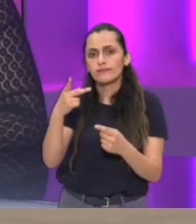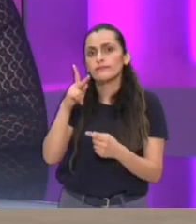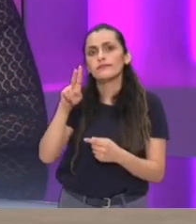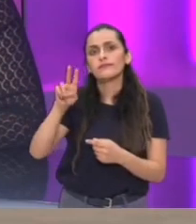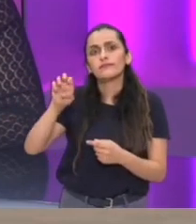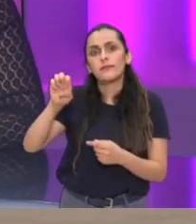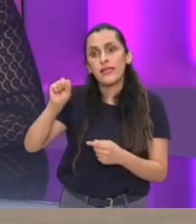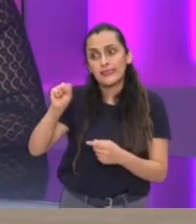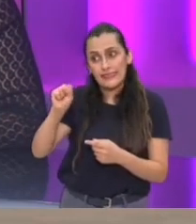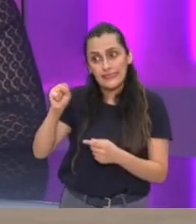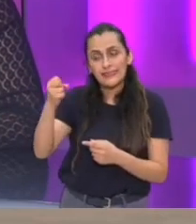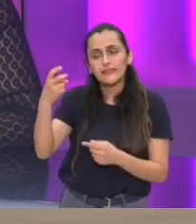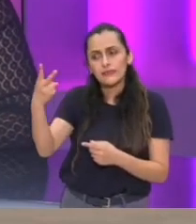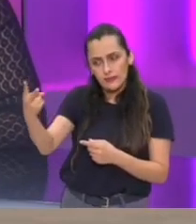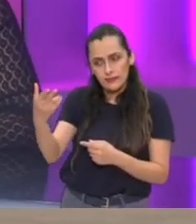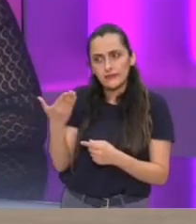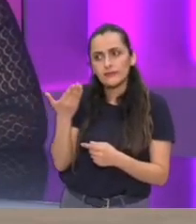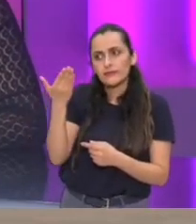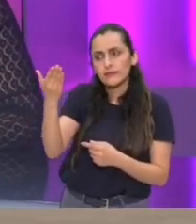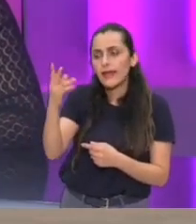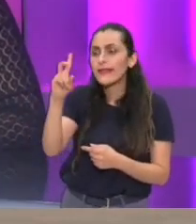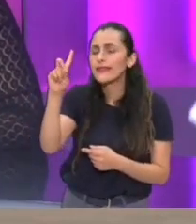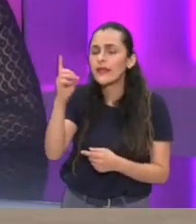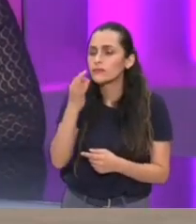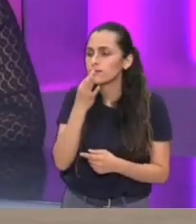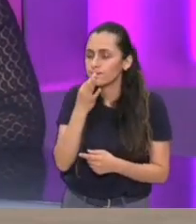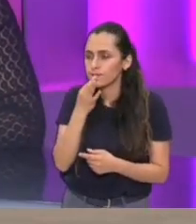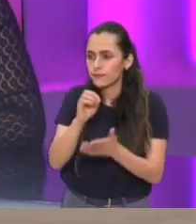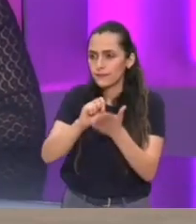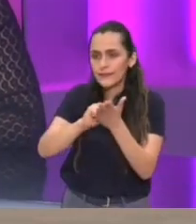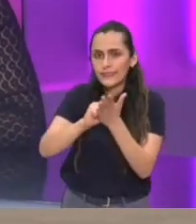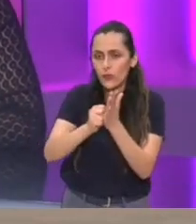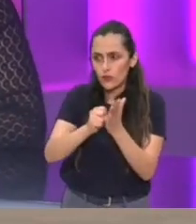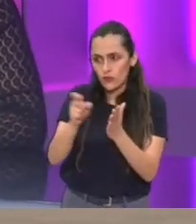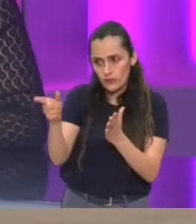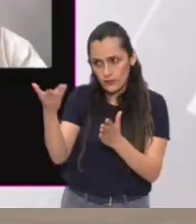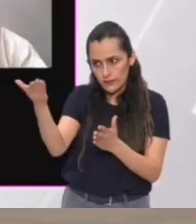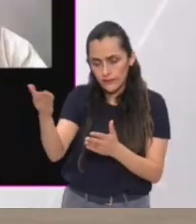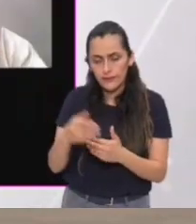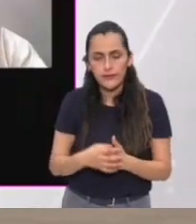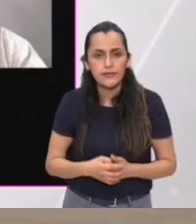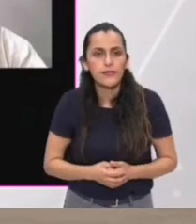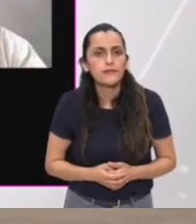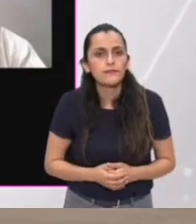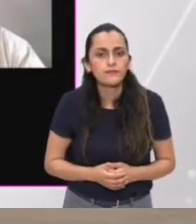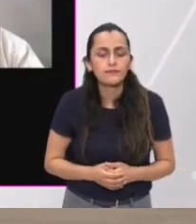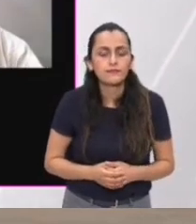está pidiéndonos una, entonces le cedo la palabra hasta por 30 segundos. Por favor, Carolina Garza.